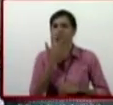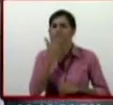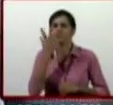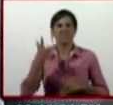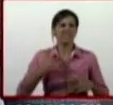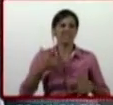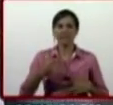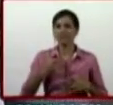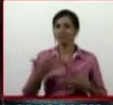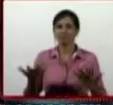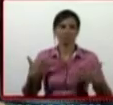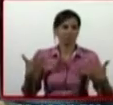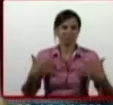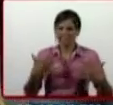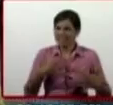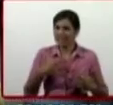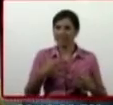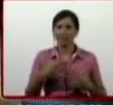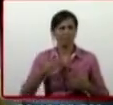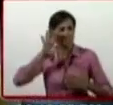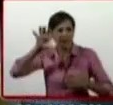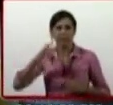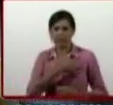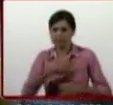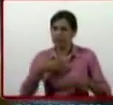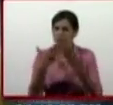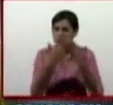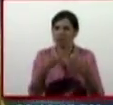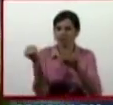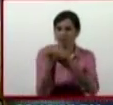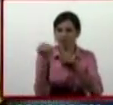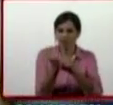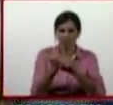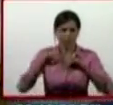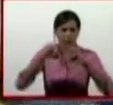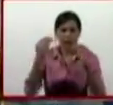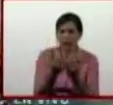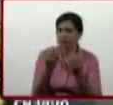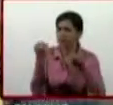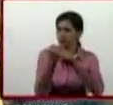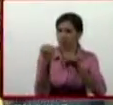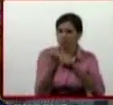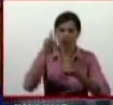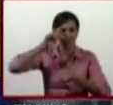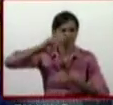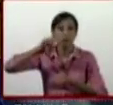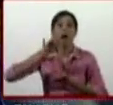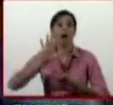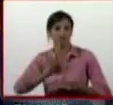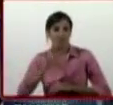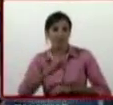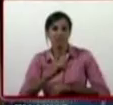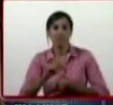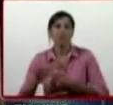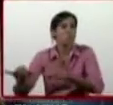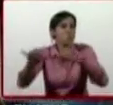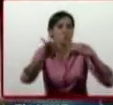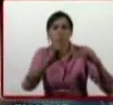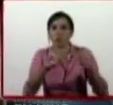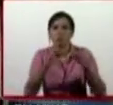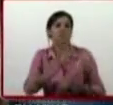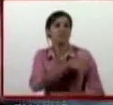patria, ganas de trabajar, de estudiar, de dar clases. Y así deben ser todas las universidades del